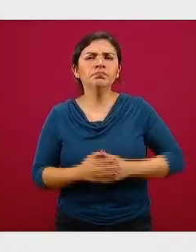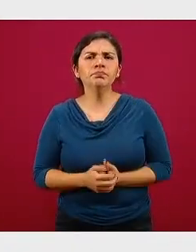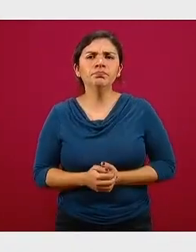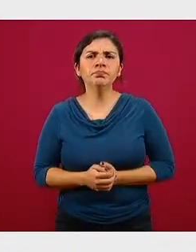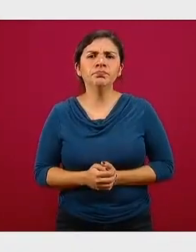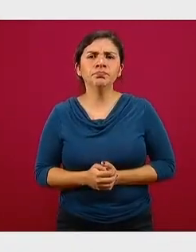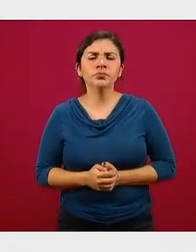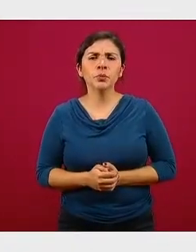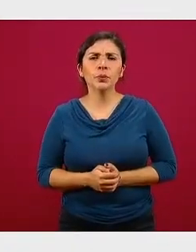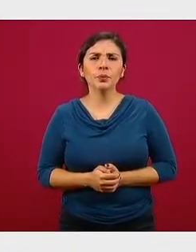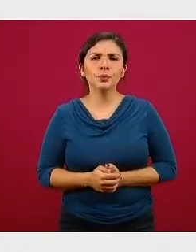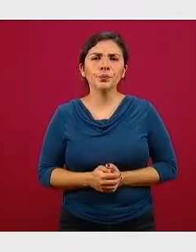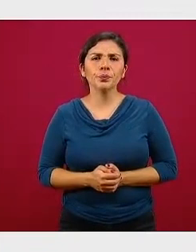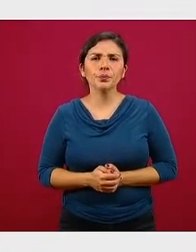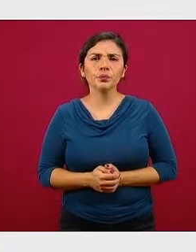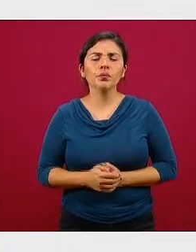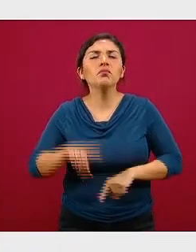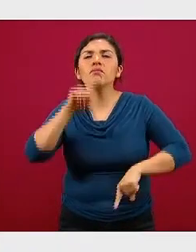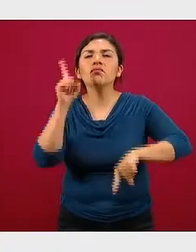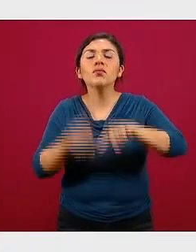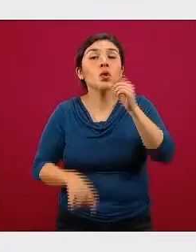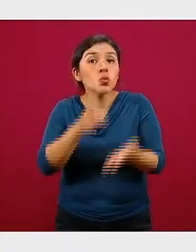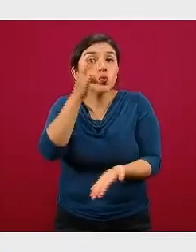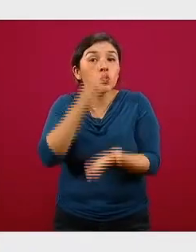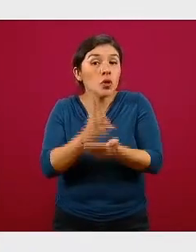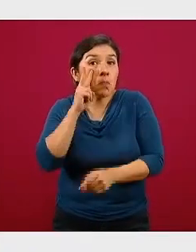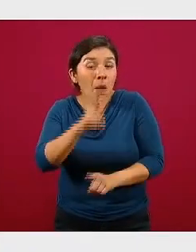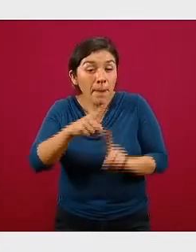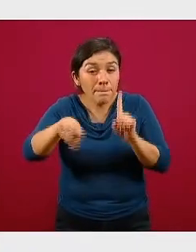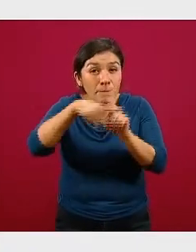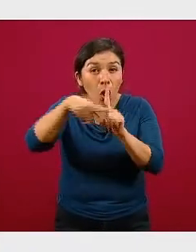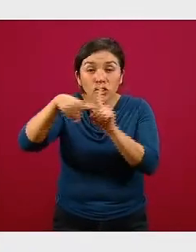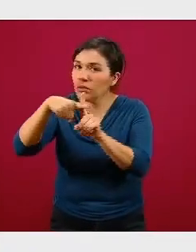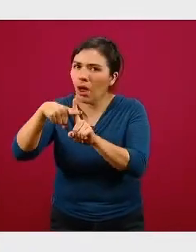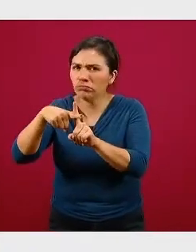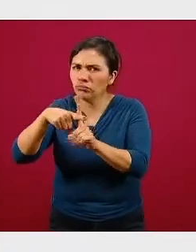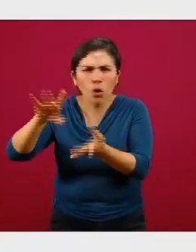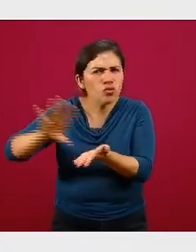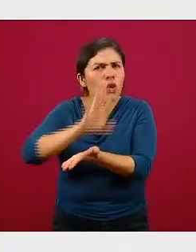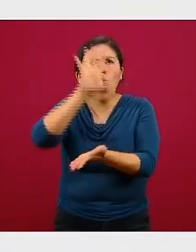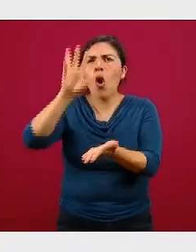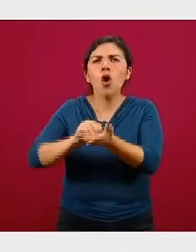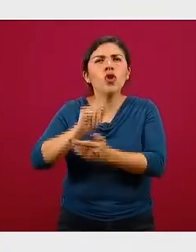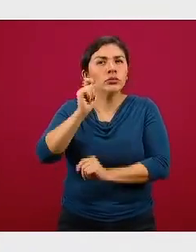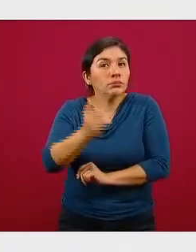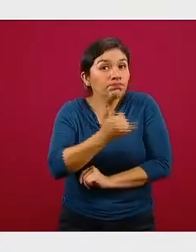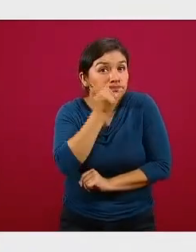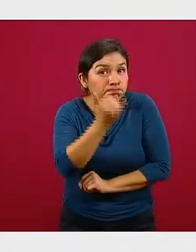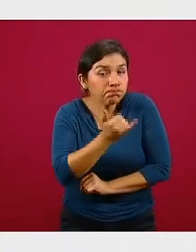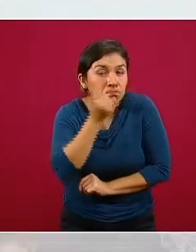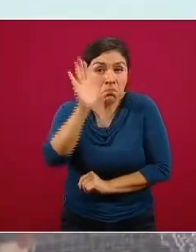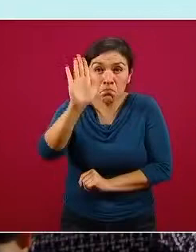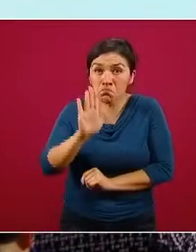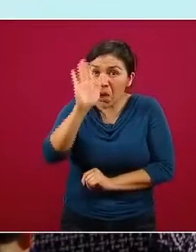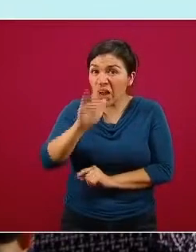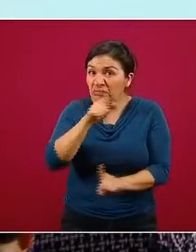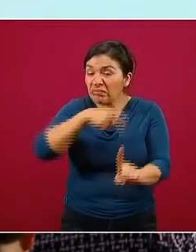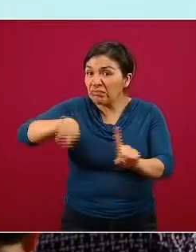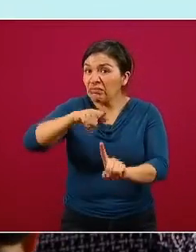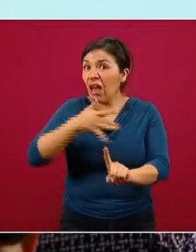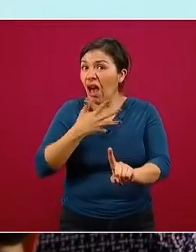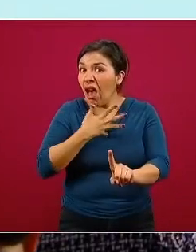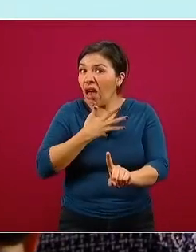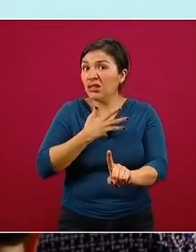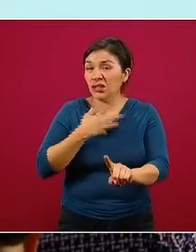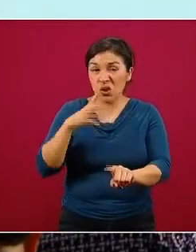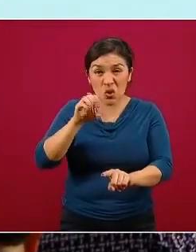el sesgo de solo estar viendo a los positivos. Vemos todos los que parecen COVID, a esos son los que